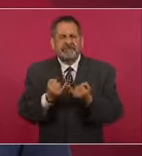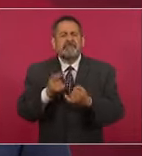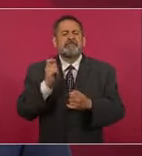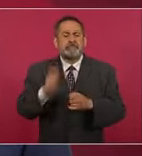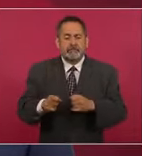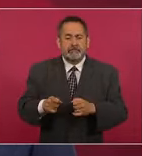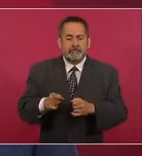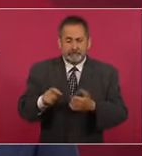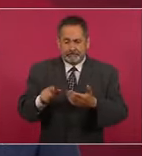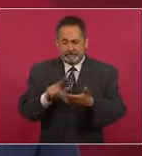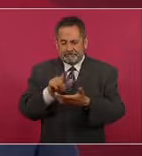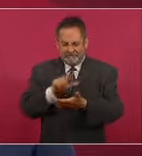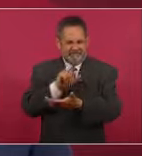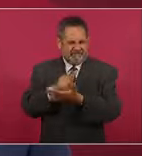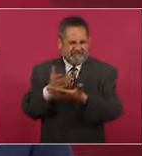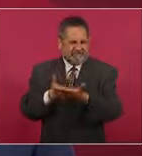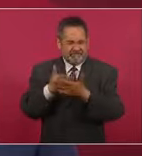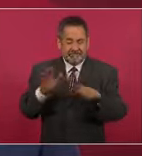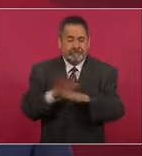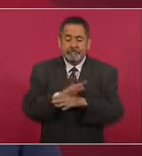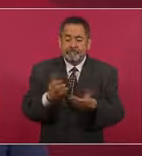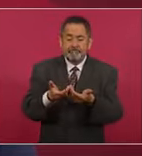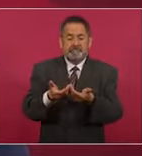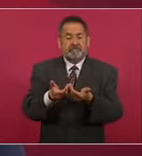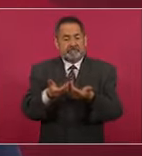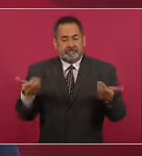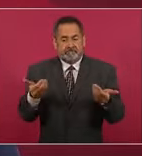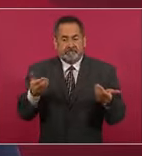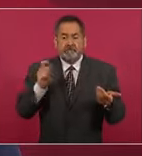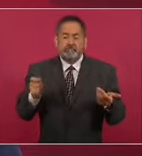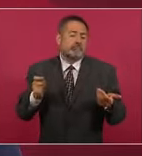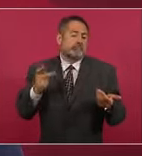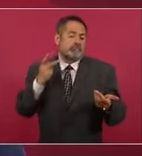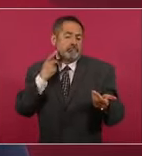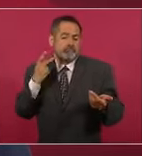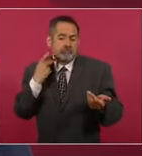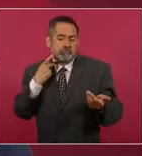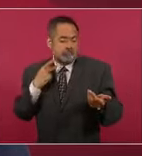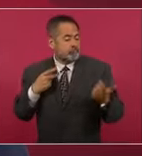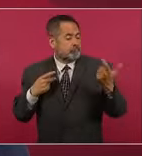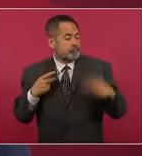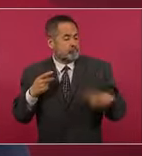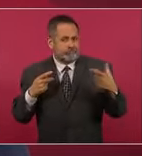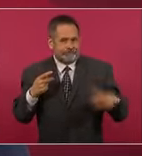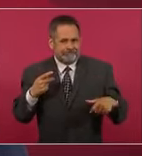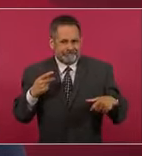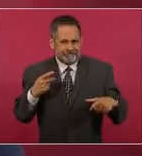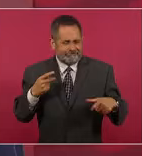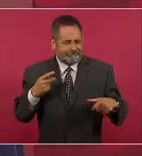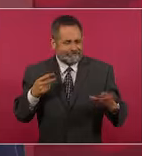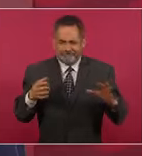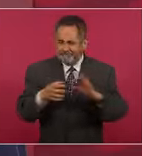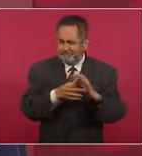la reforma que ahora se requiere es separar al poder económico del poder político